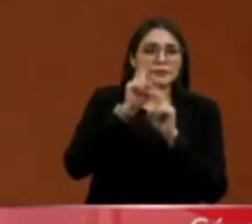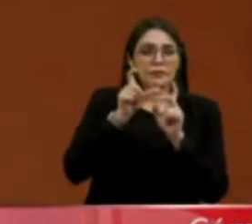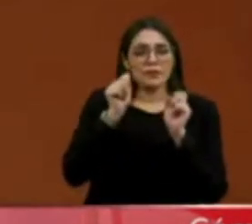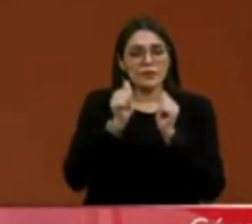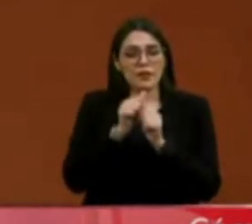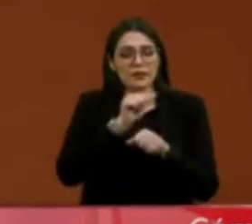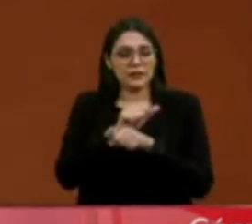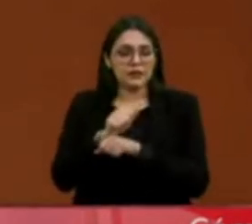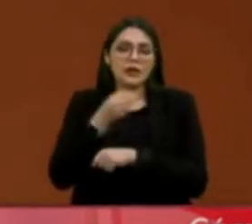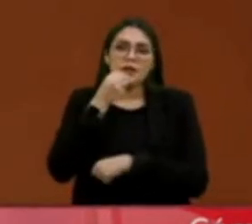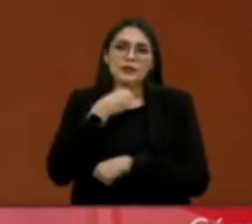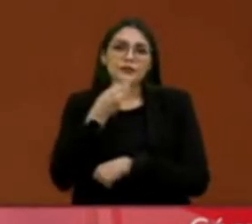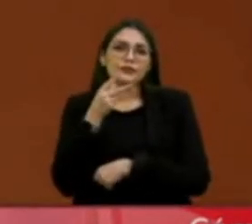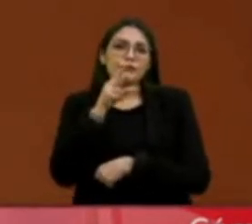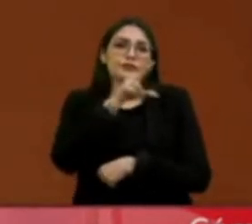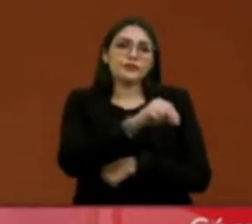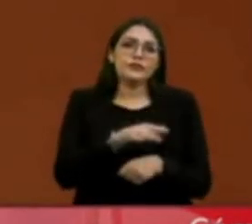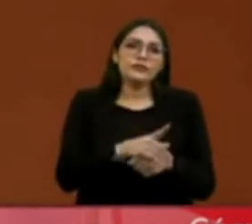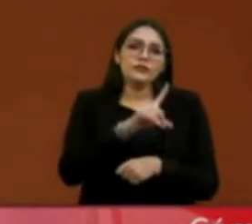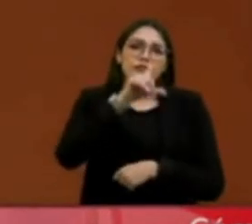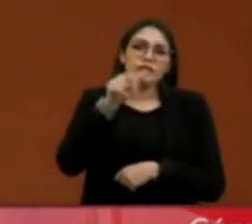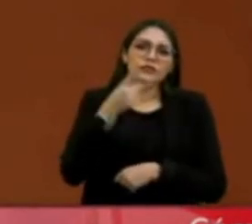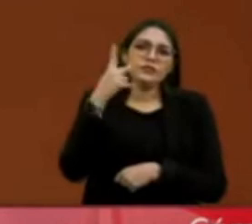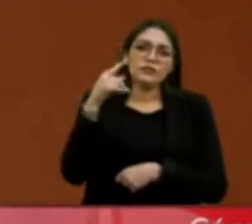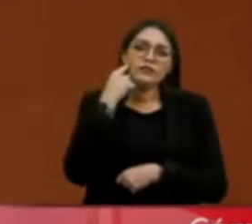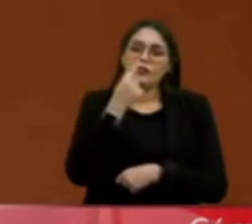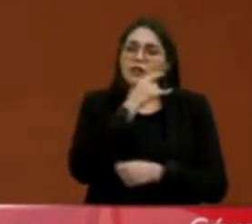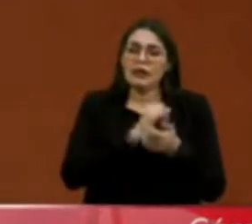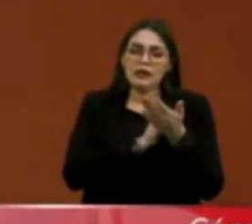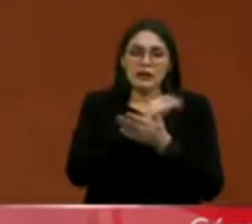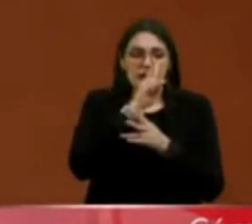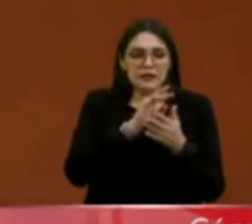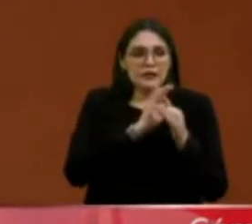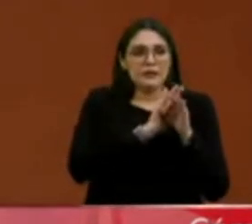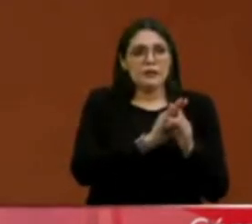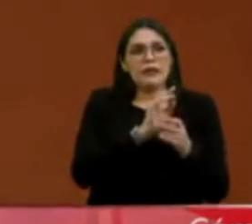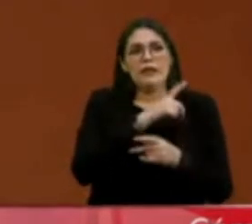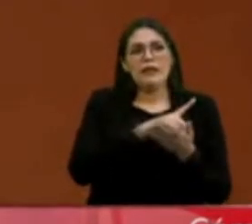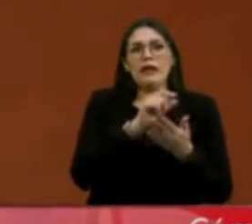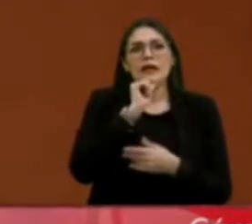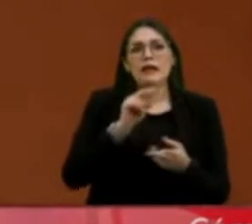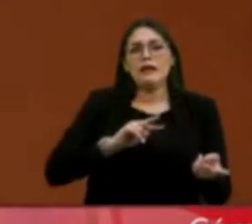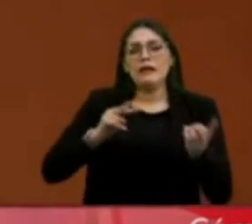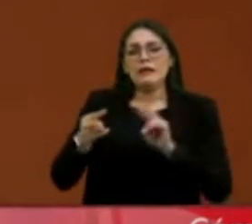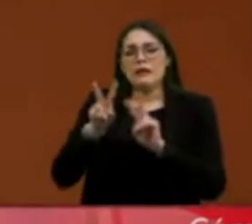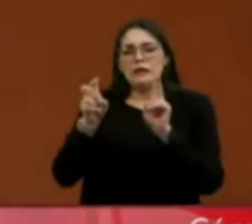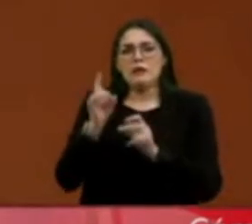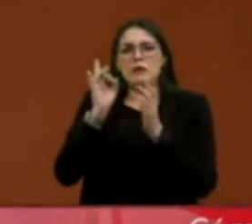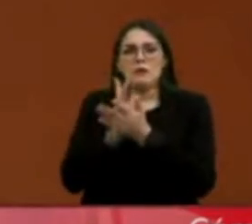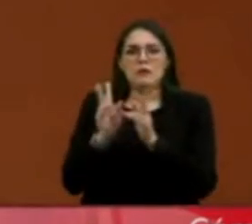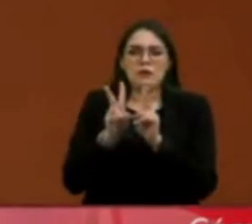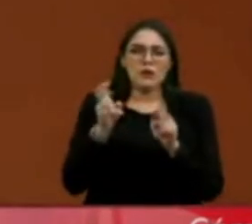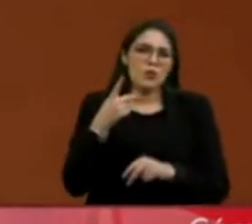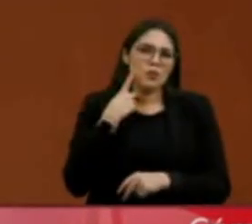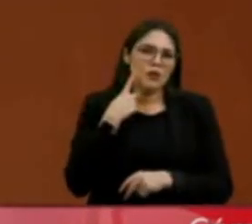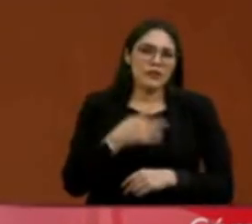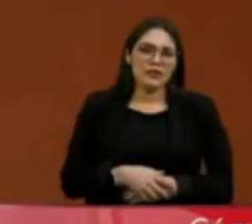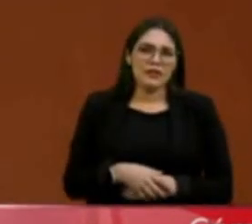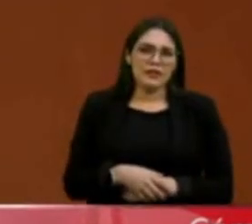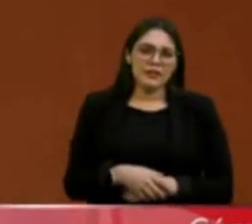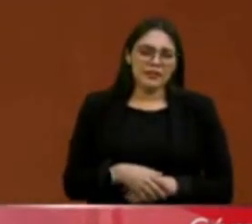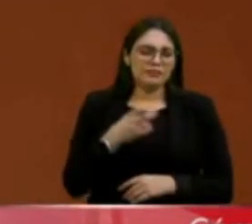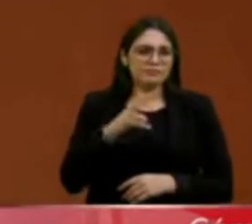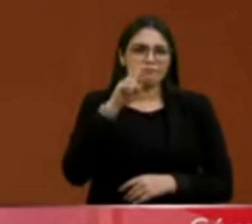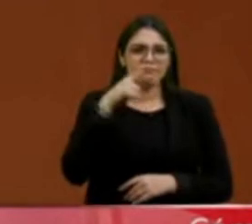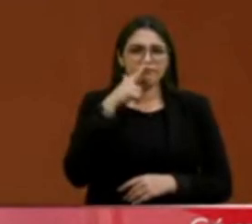amparo, pues se le va a negar porque finalmente las decisiones dejarán de ser apegadas a derecho para pasar a ser decisiones de corte político. Es terrible que le hagamos